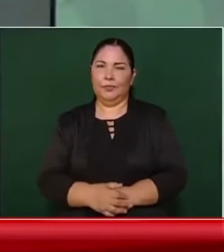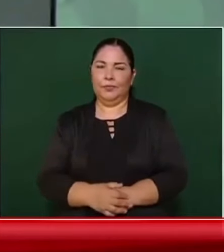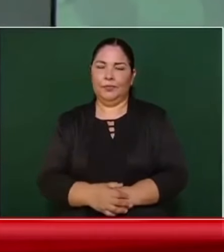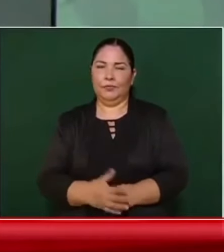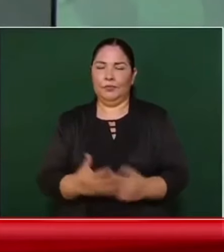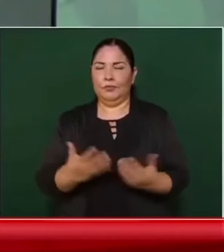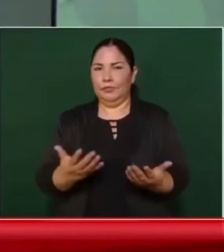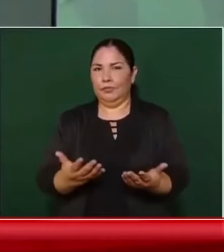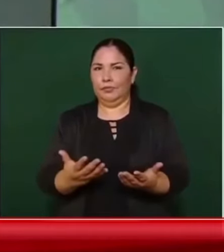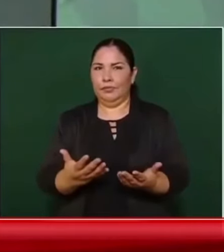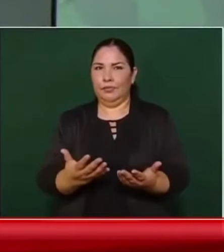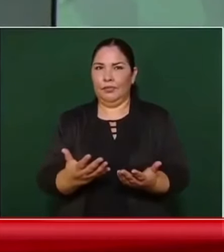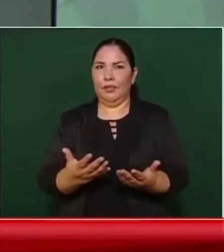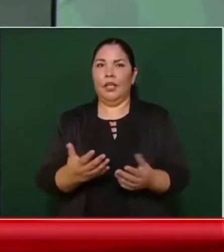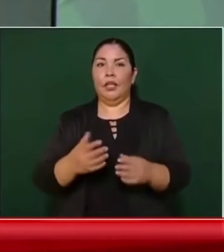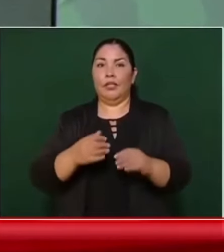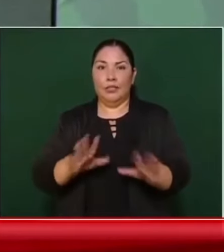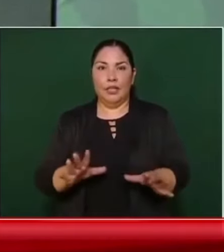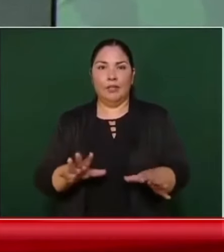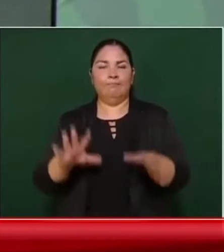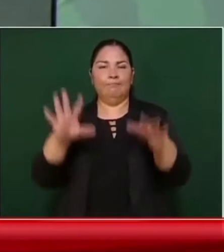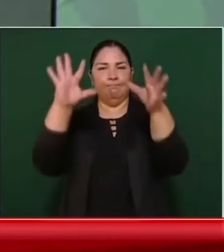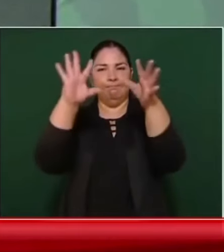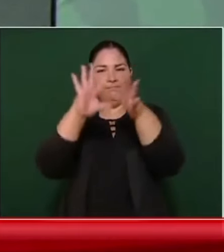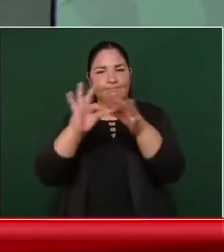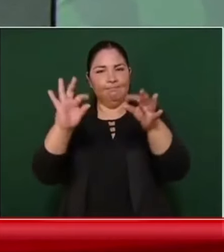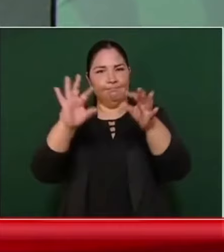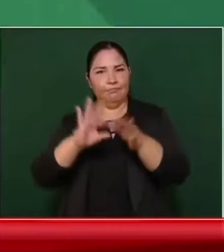además ya lo explique